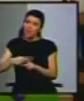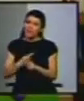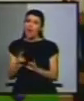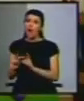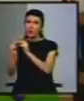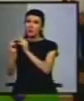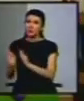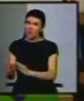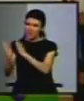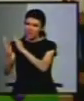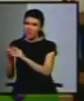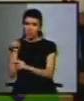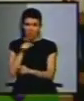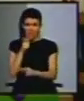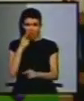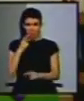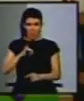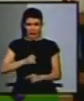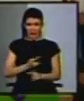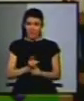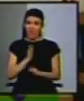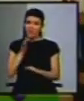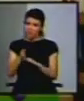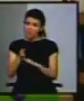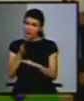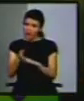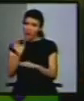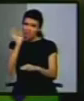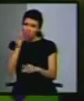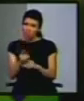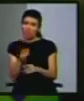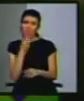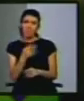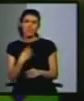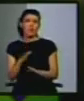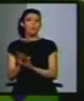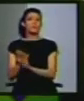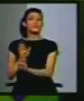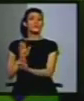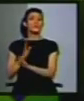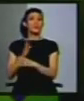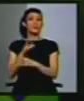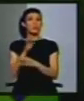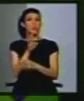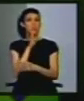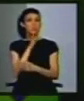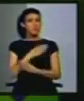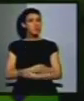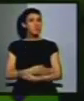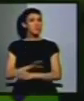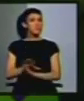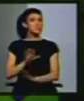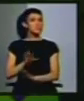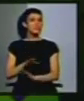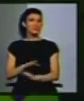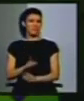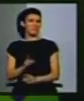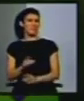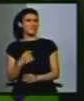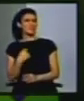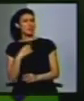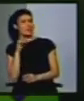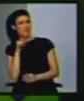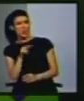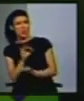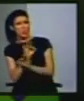Por lo tanto, el hecho de describirlo como una persona osca o como describirlo como una persona tal vez diferente, huraño, a mí no me consta y